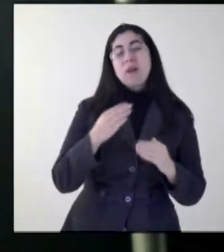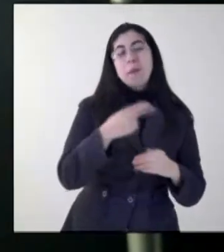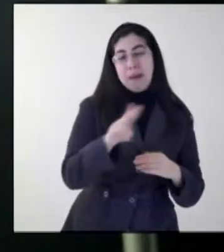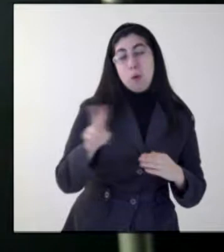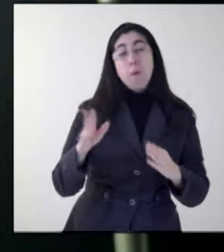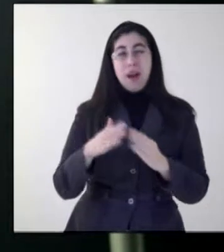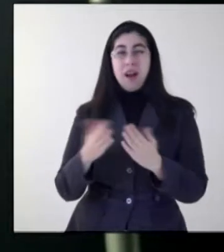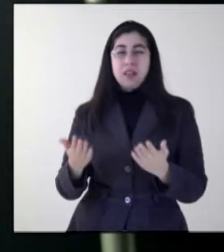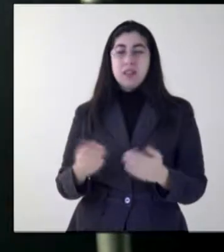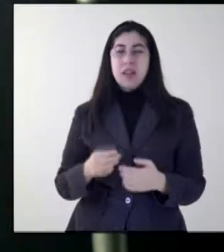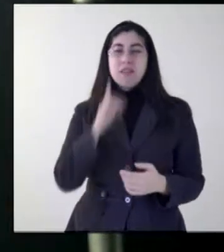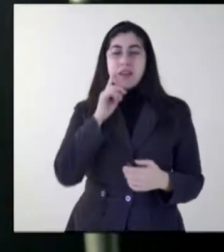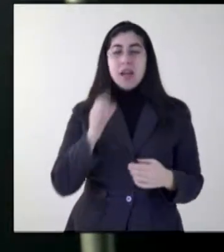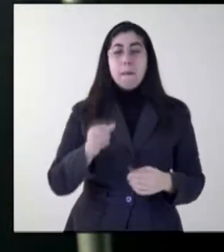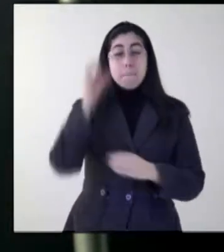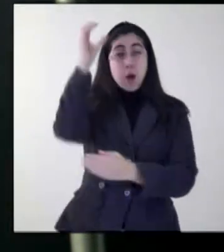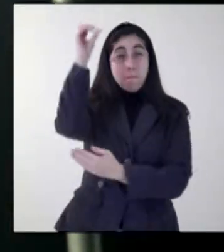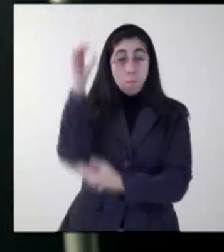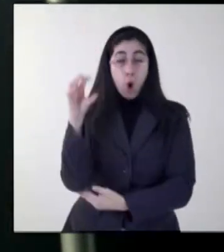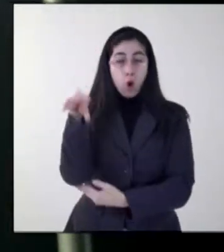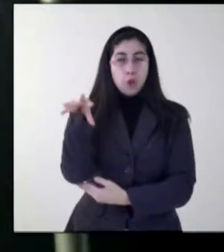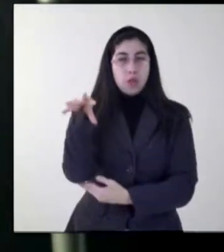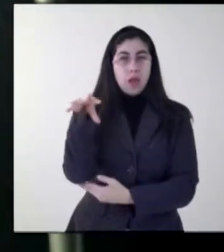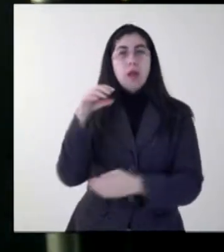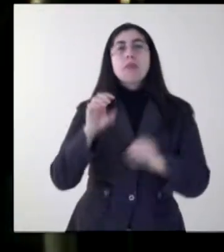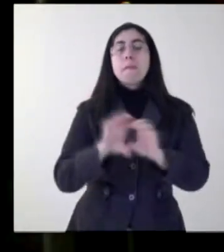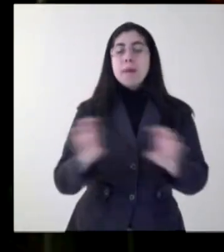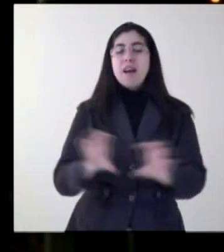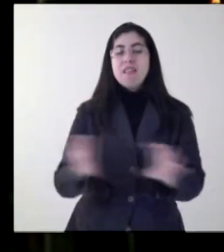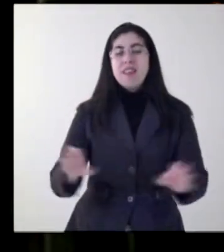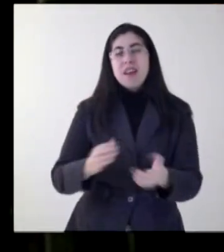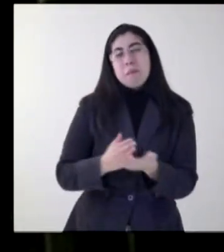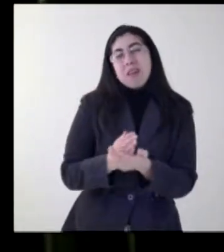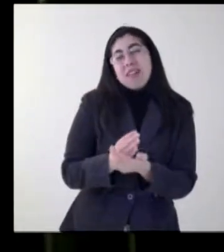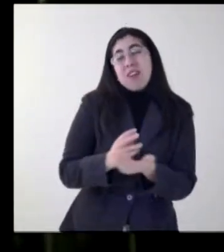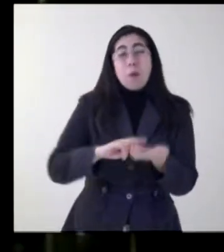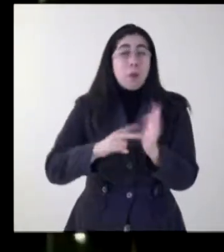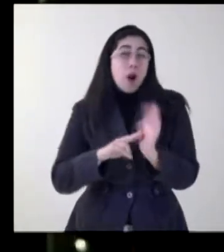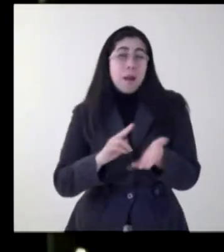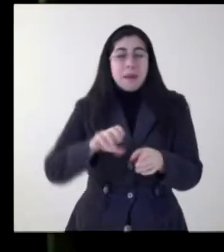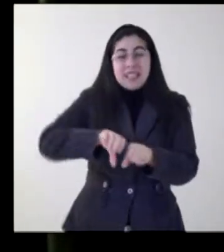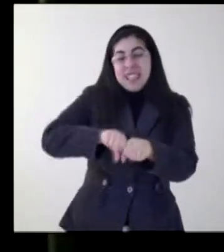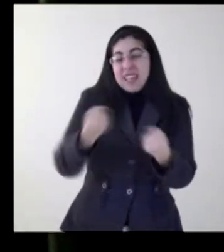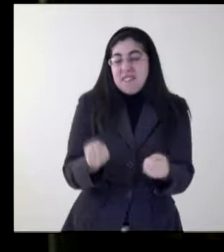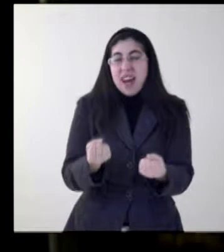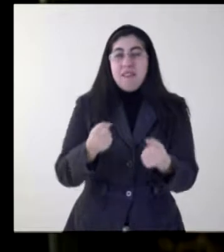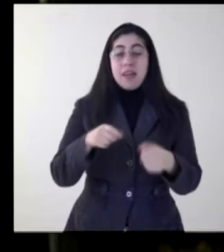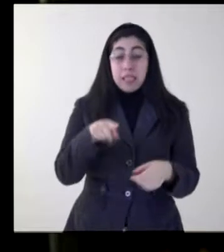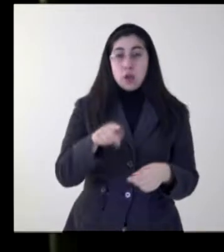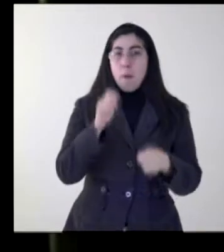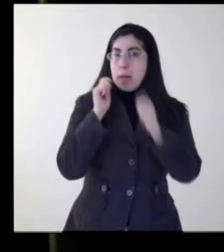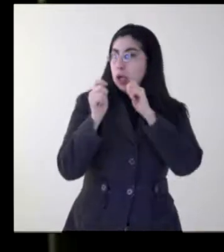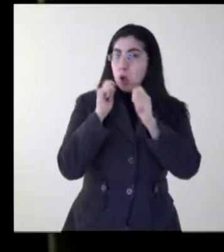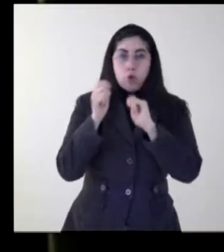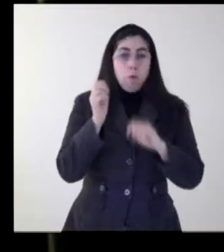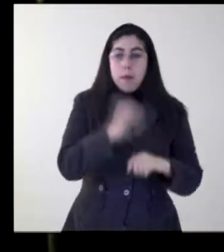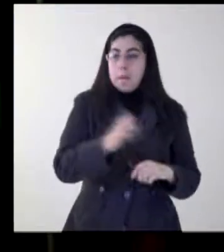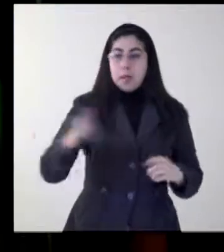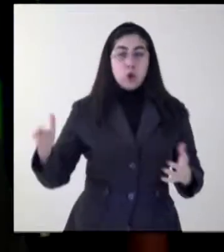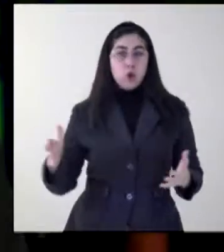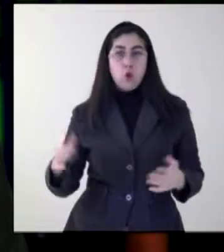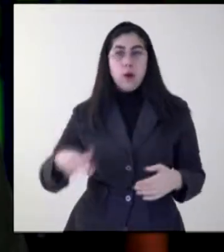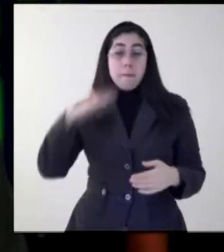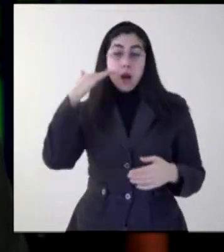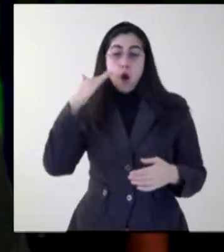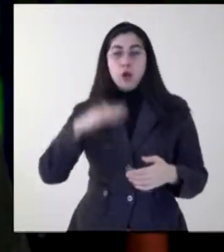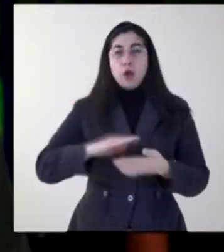tenía que colocar postes de madera, esos postes se deterioraban, ¿cierto? Y generaba un peligro tanto para la gente, ¿cierto? Como para los